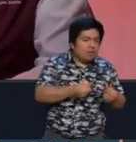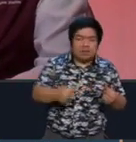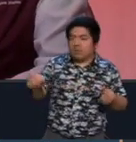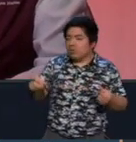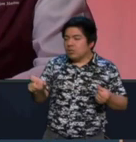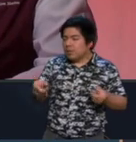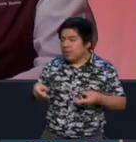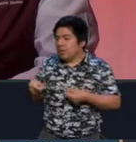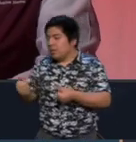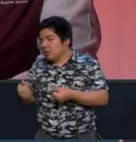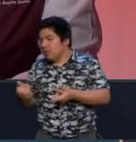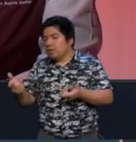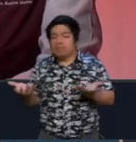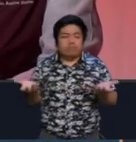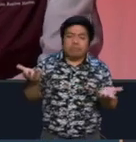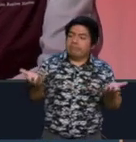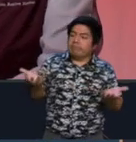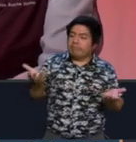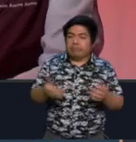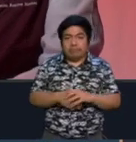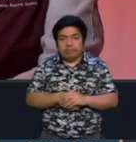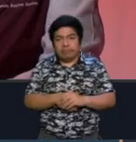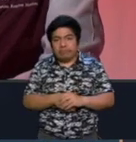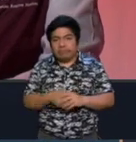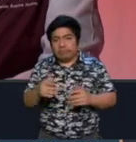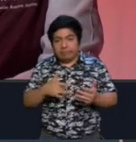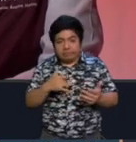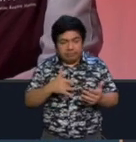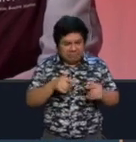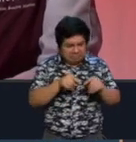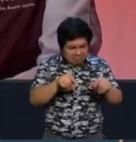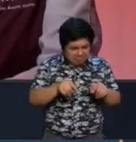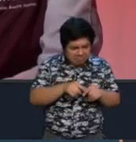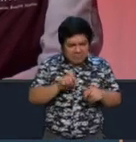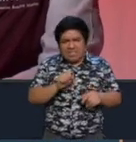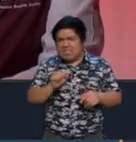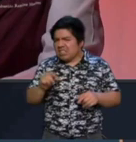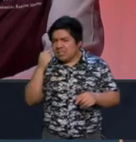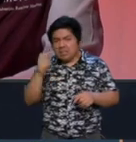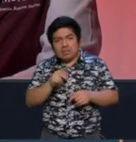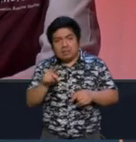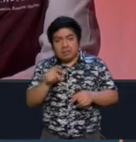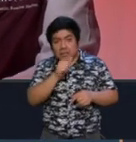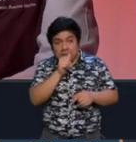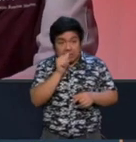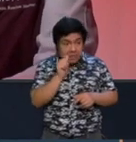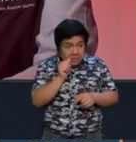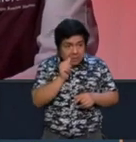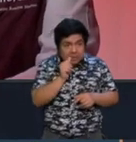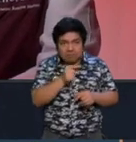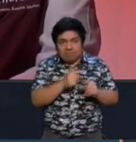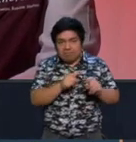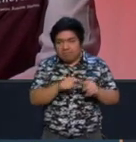incluso te por diría- ejemplo, incluso que te es la diría, de las alcaldías hay más inseguras. más y ahí cuadrantes te de vas la a dar policía cuenta. de la Secretaría de Seguridad Pública en Benito Juárez que